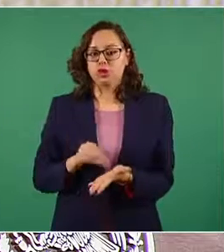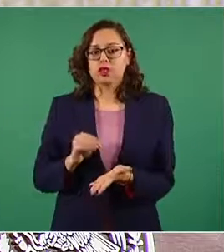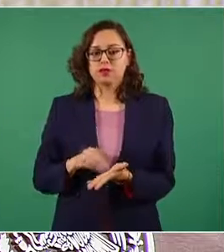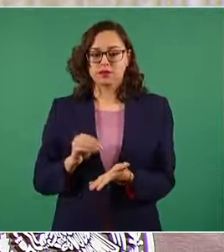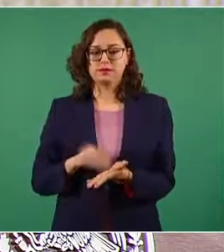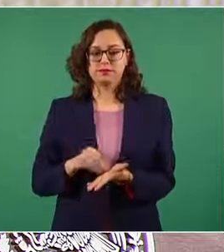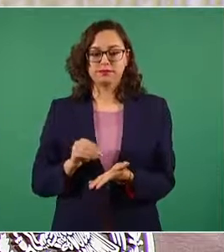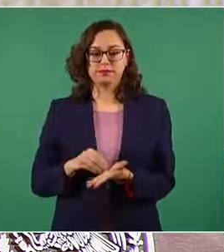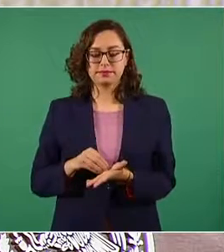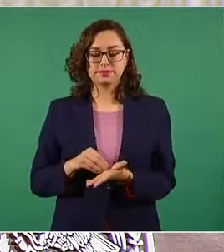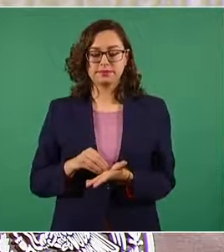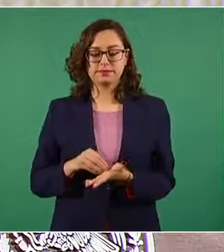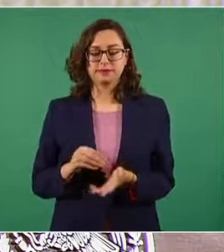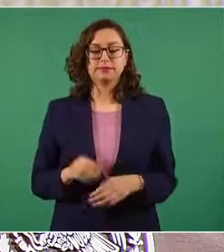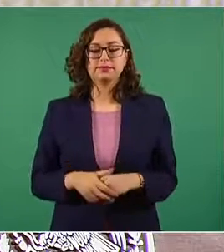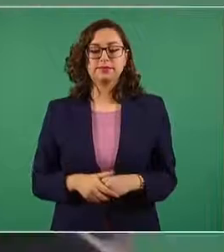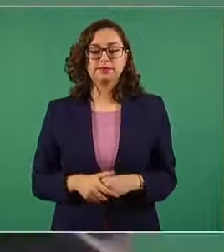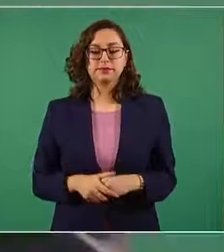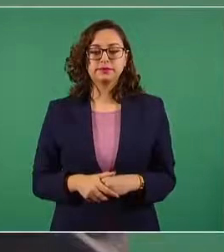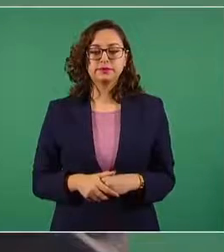Ya